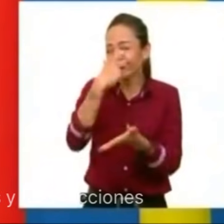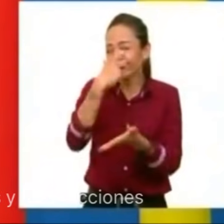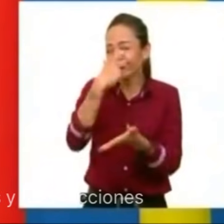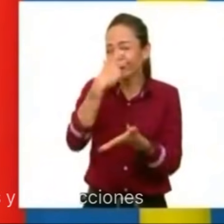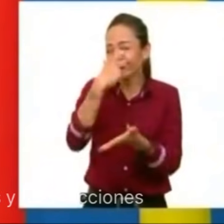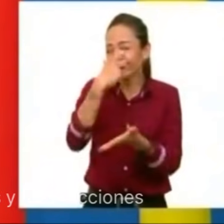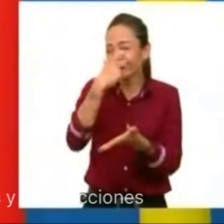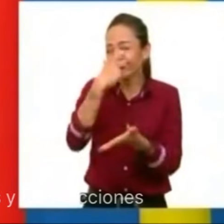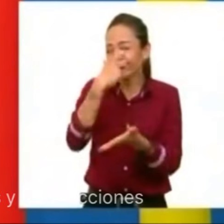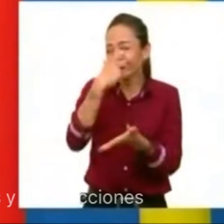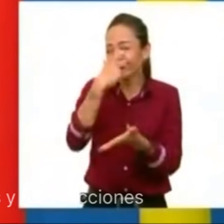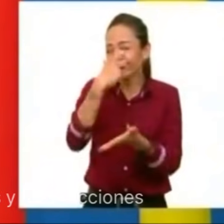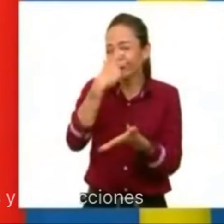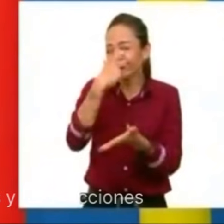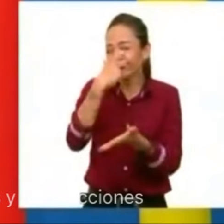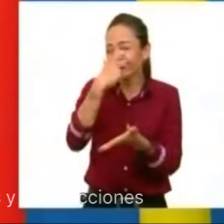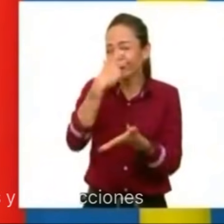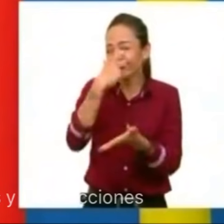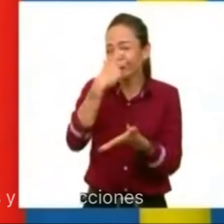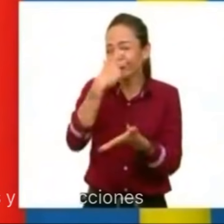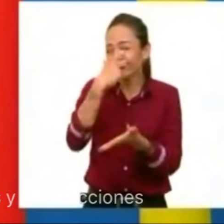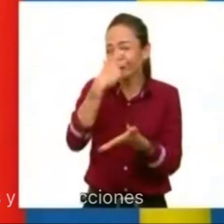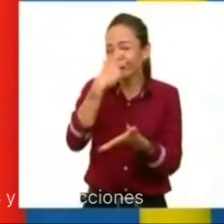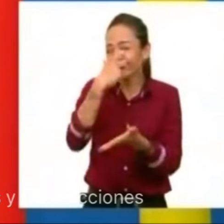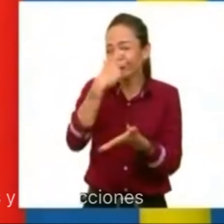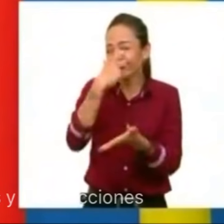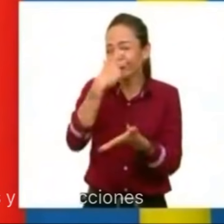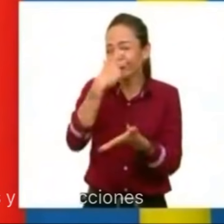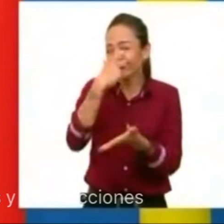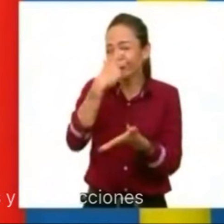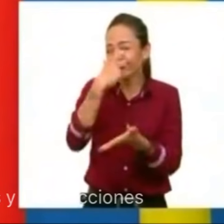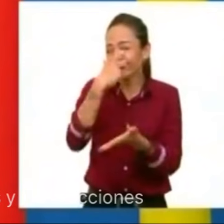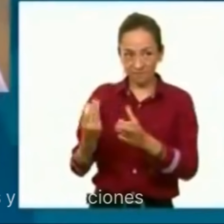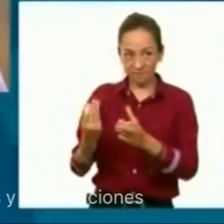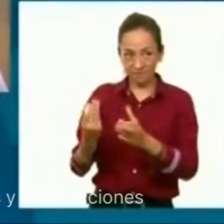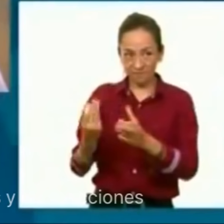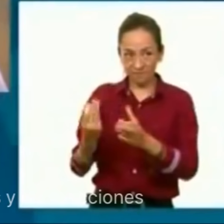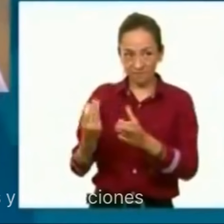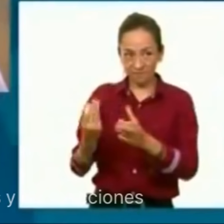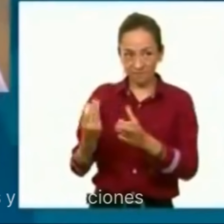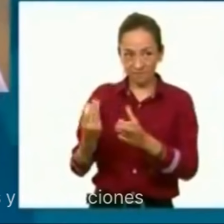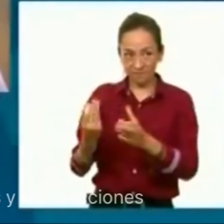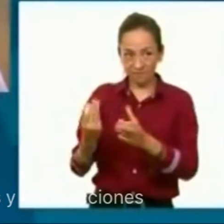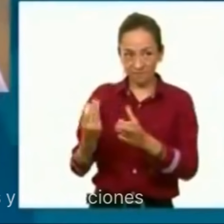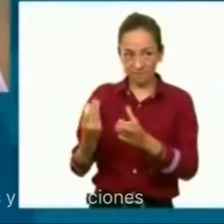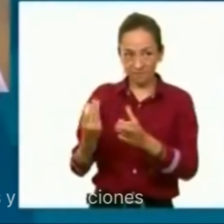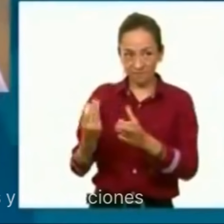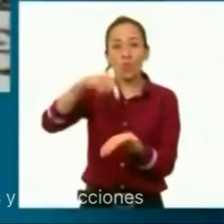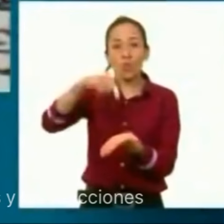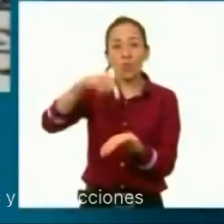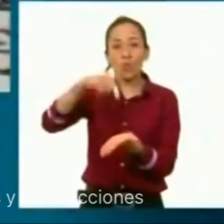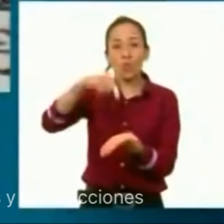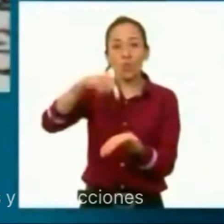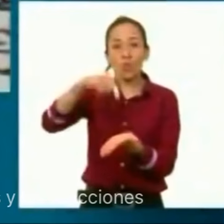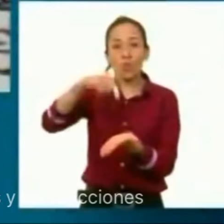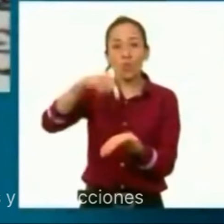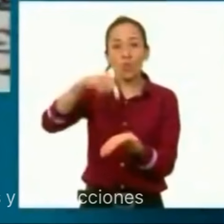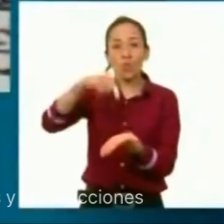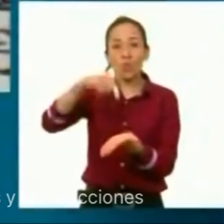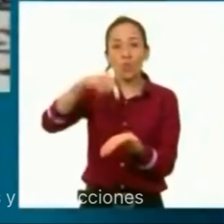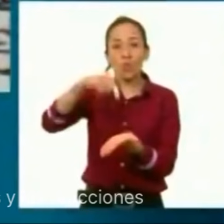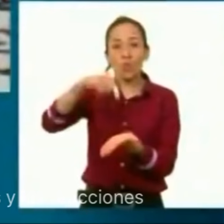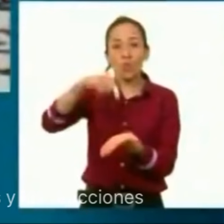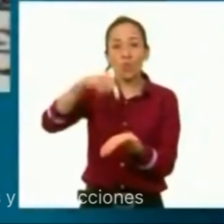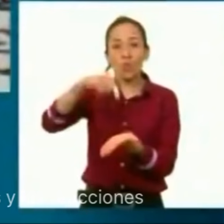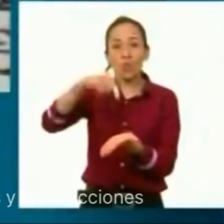descuento que se otorgan por porcentajes en la sesión de hoy continuaremos haciendo compras estoy pensando en comprar unas alfombras para la casa que me